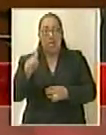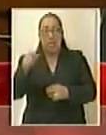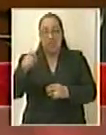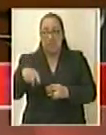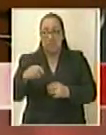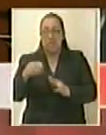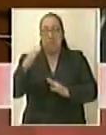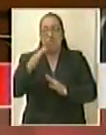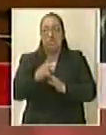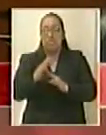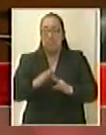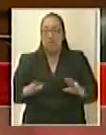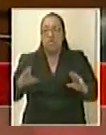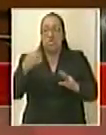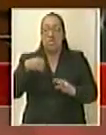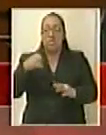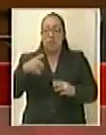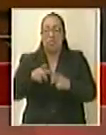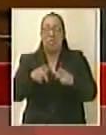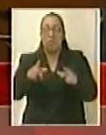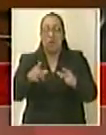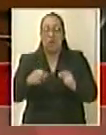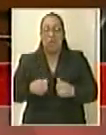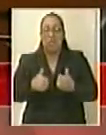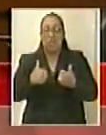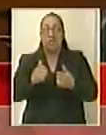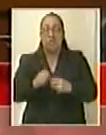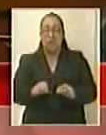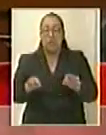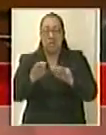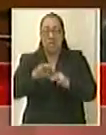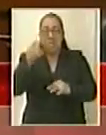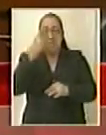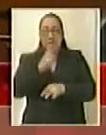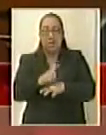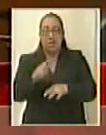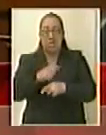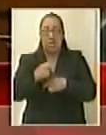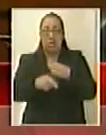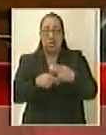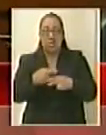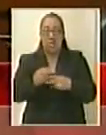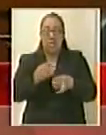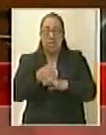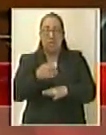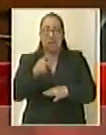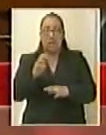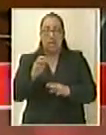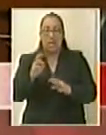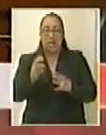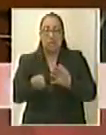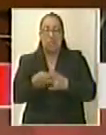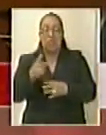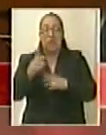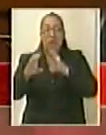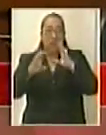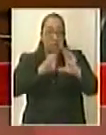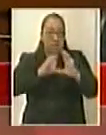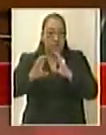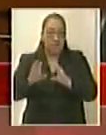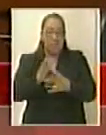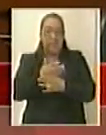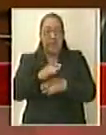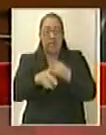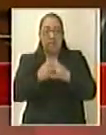paz Social para el establecimiento de condiciones idóneas para el desarrollo nacional a través de la reanudación del diálogo